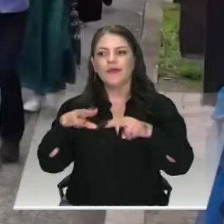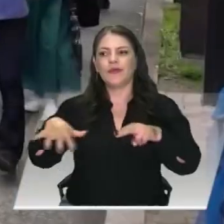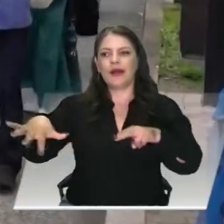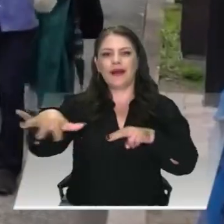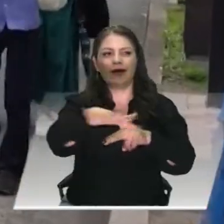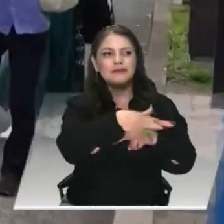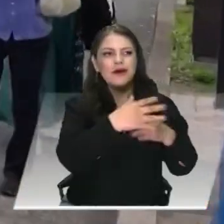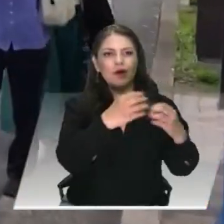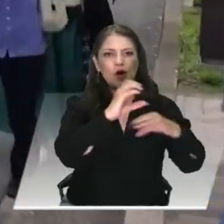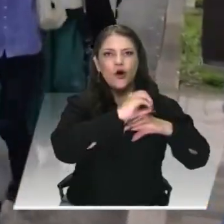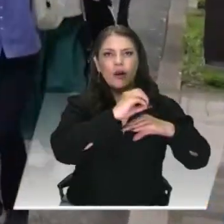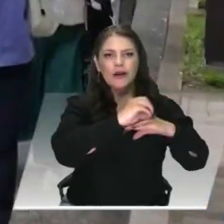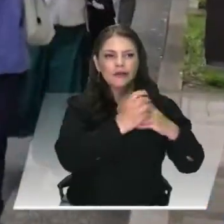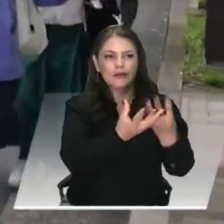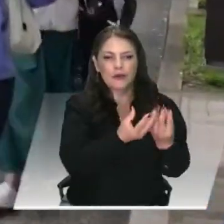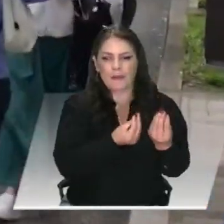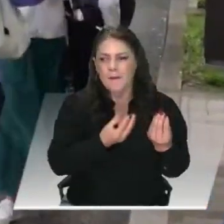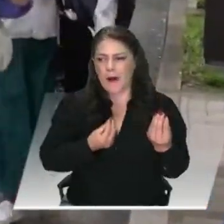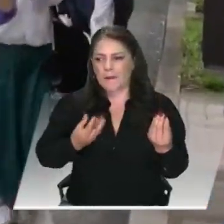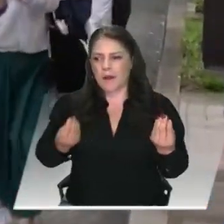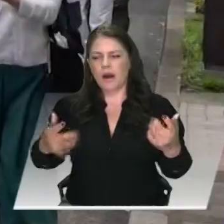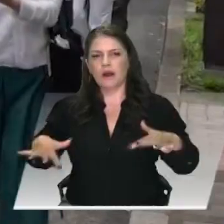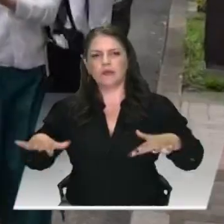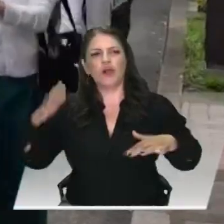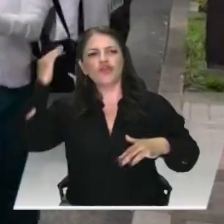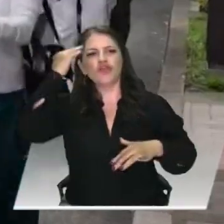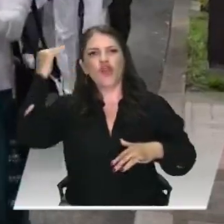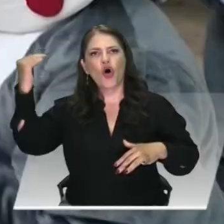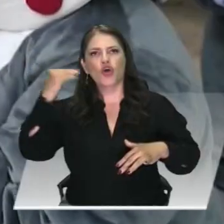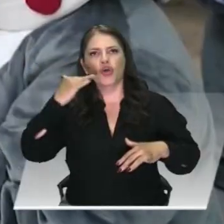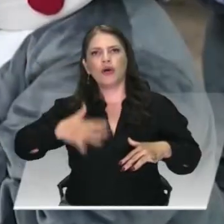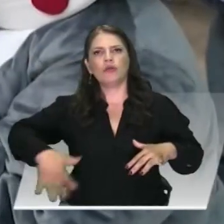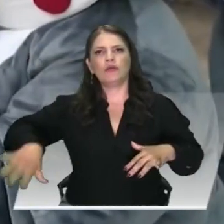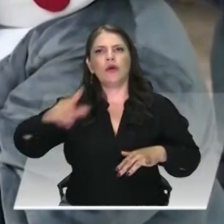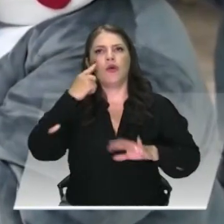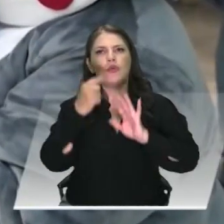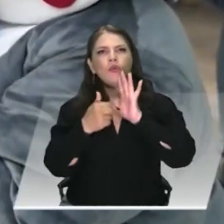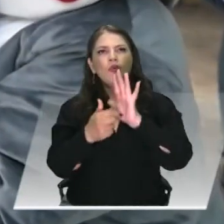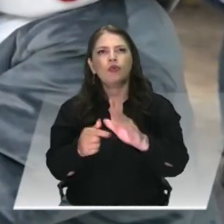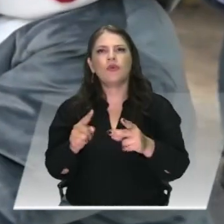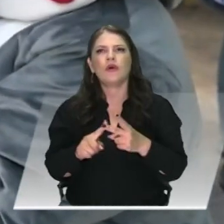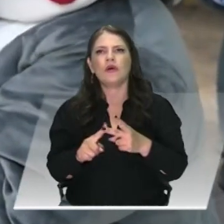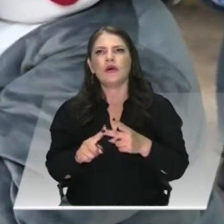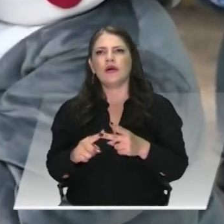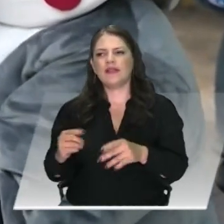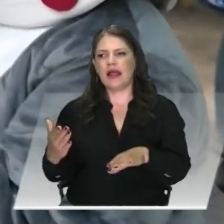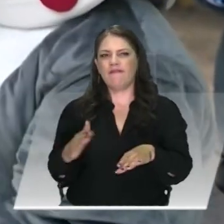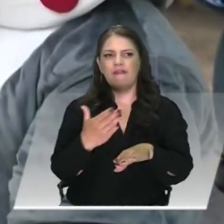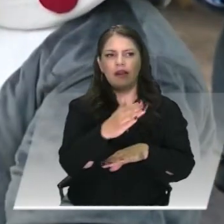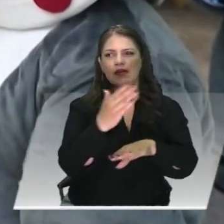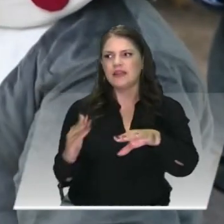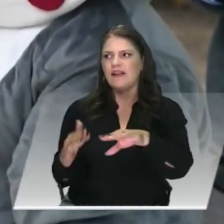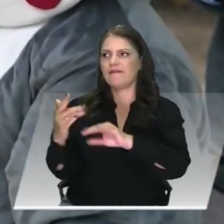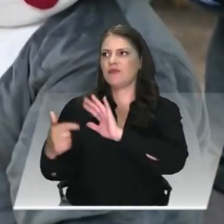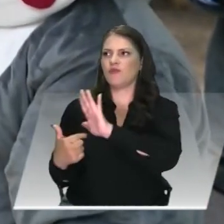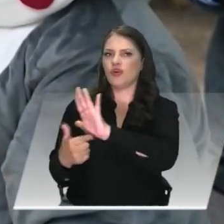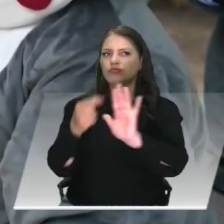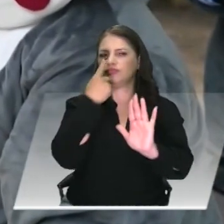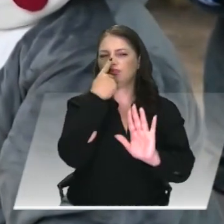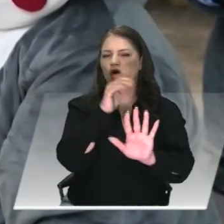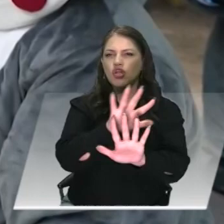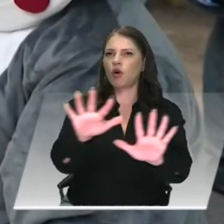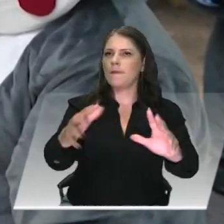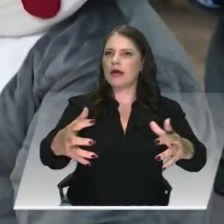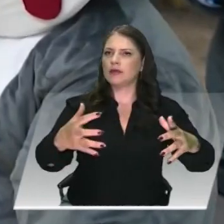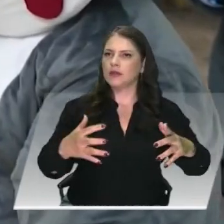protestaron en Tokio para generar conciencia sobre la casa de delfines y su vida en cautividad en acuarios para espectáculos de entretenimiento